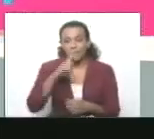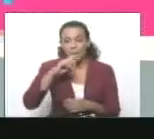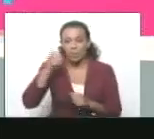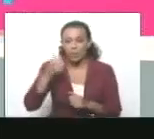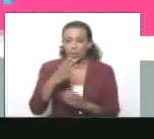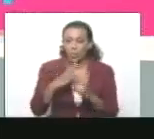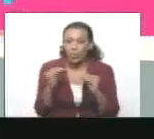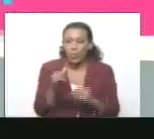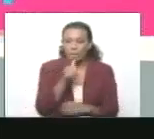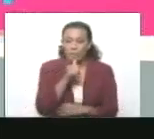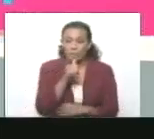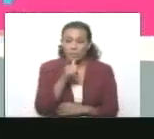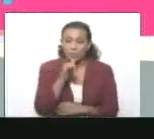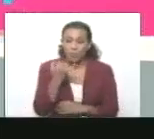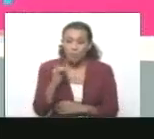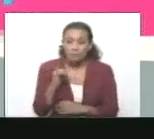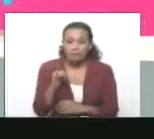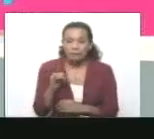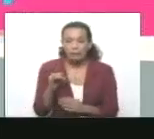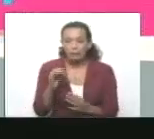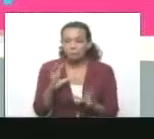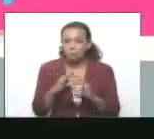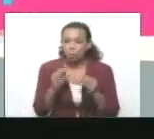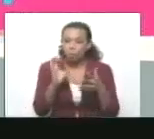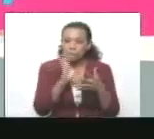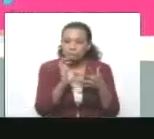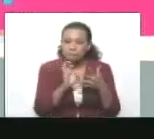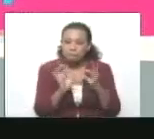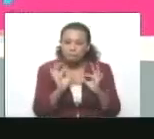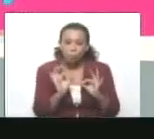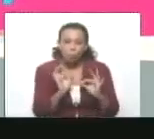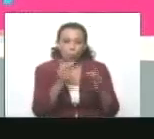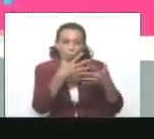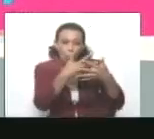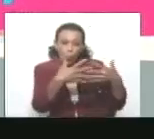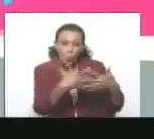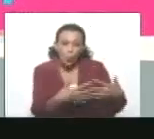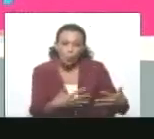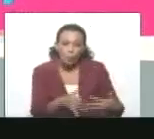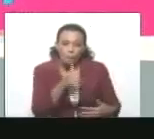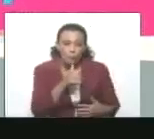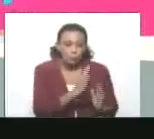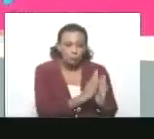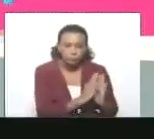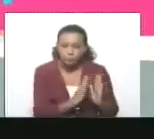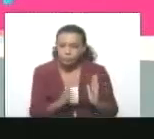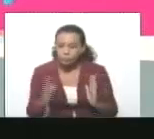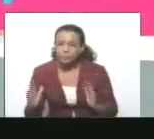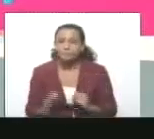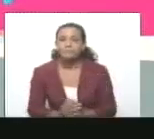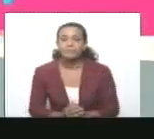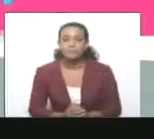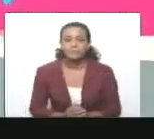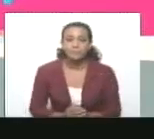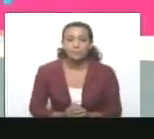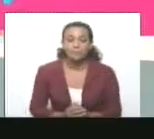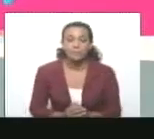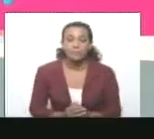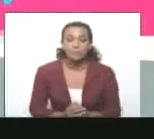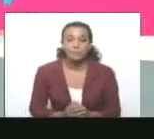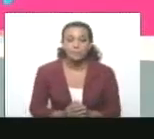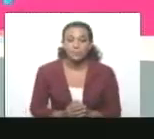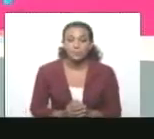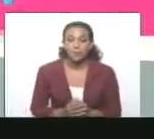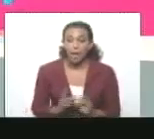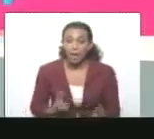información, la carga informativa. Y de verdad es de con Maduro Más. Tuvimos en